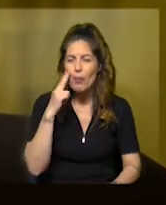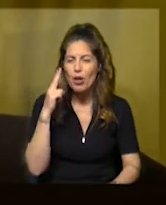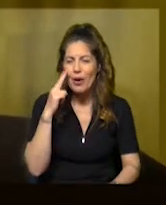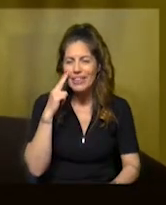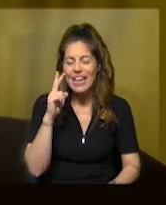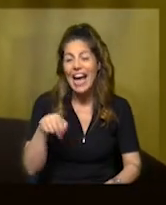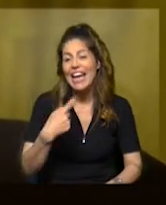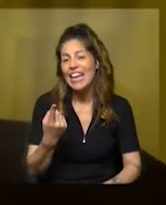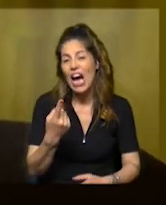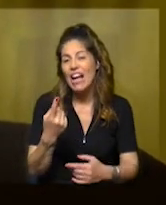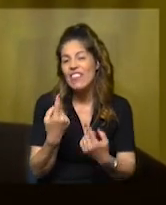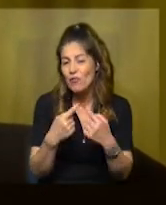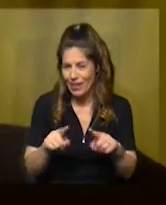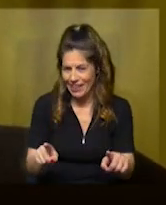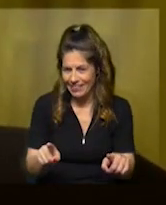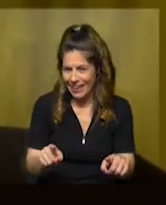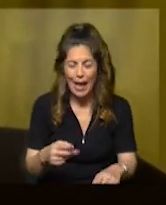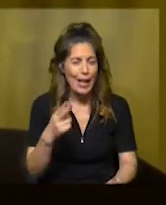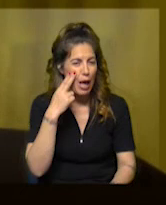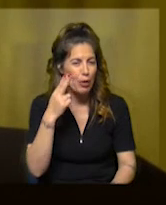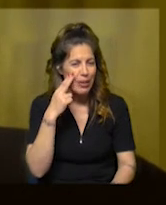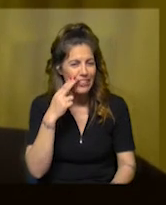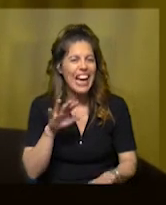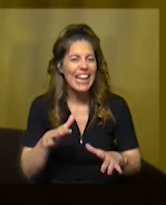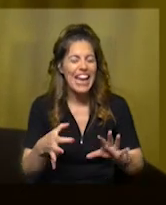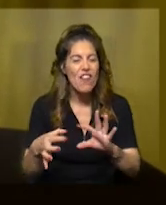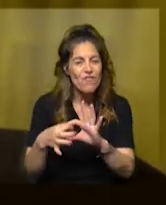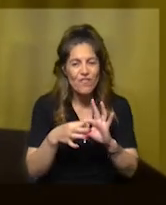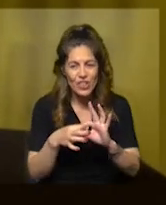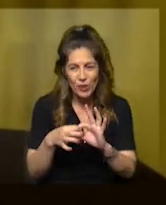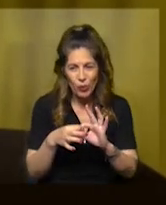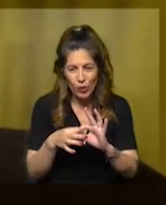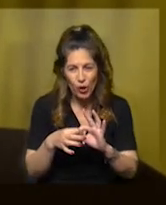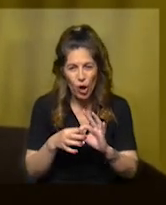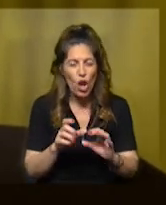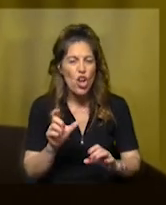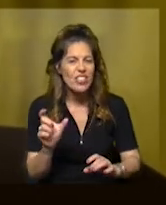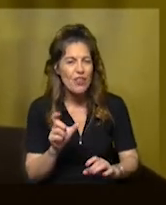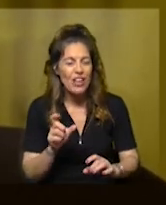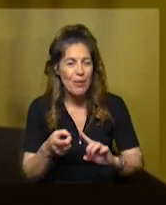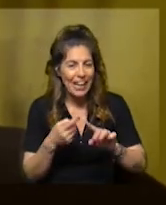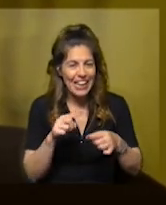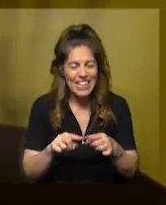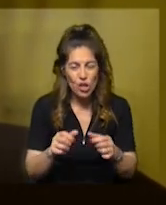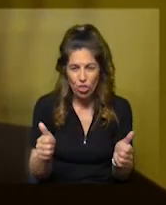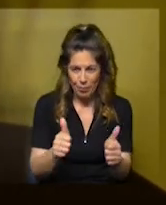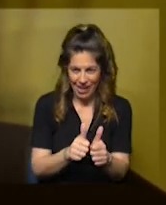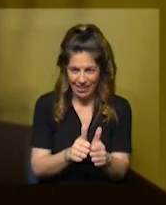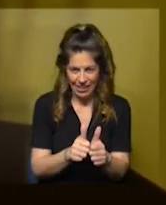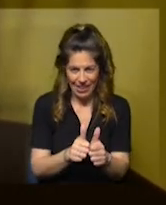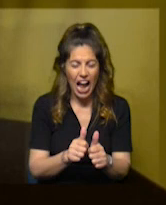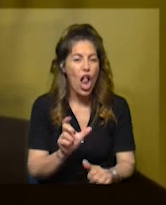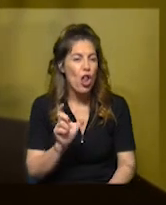instalada en otro lugar estaba instalada en el vínculo no en lo que significa la relación de pareja en lo que